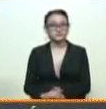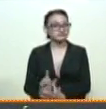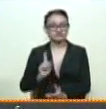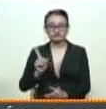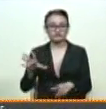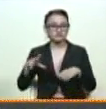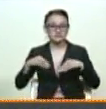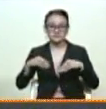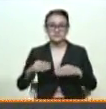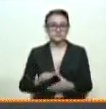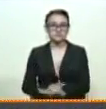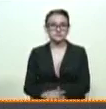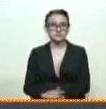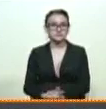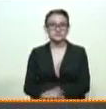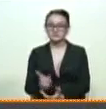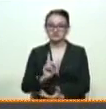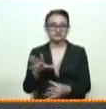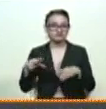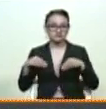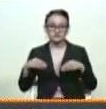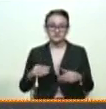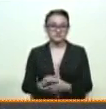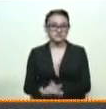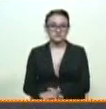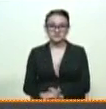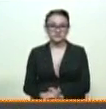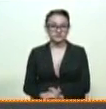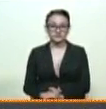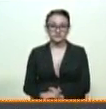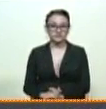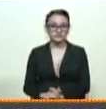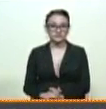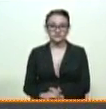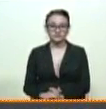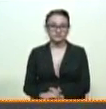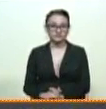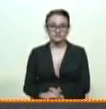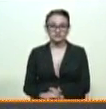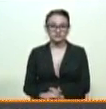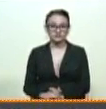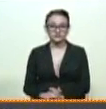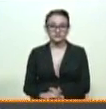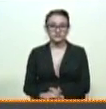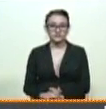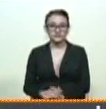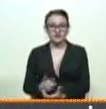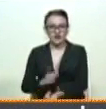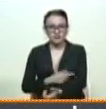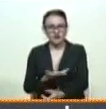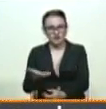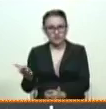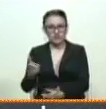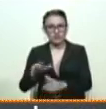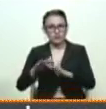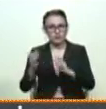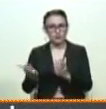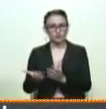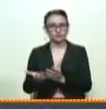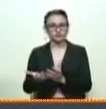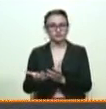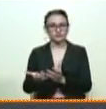inadmisible, es inadmisible. ¿Hasta cuándo, queridos hermanos del mundo?